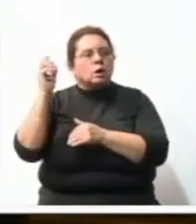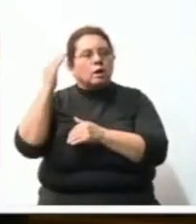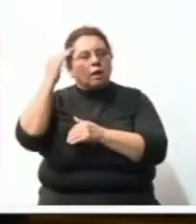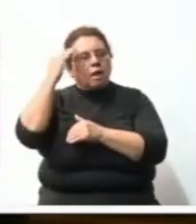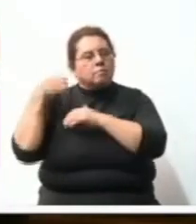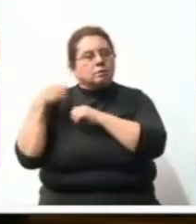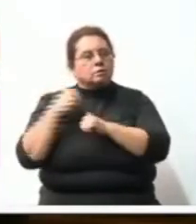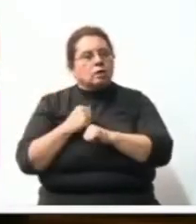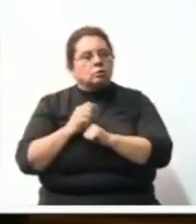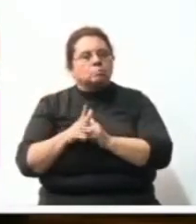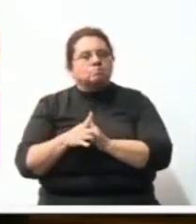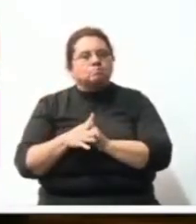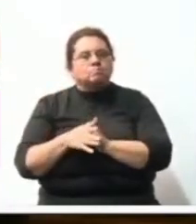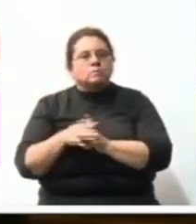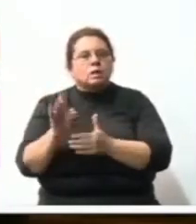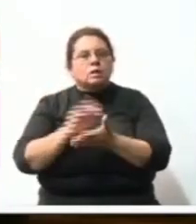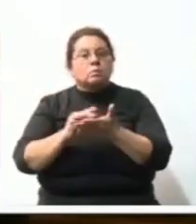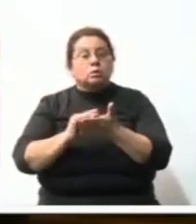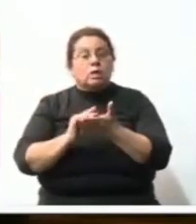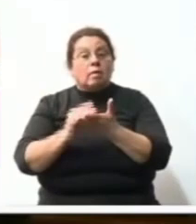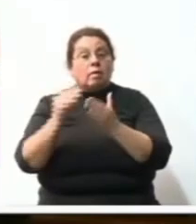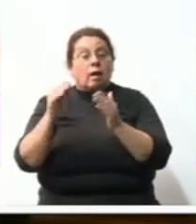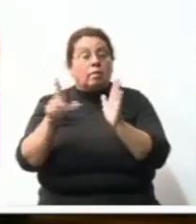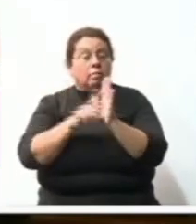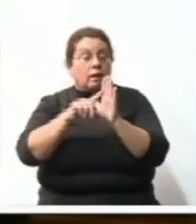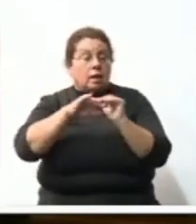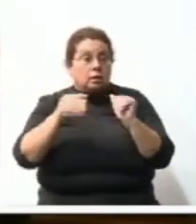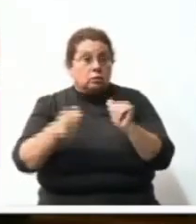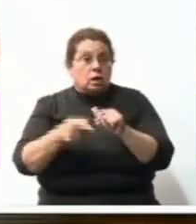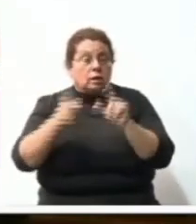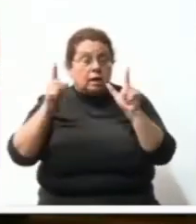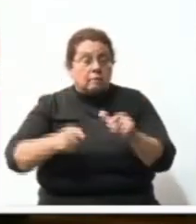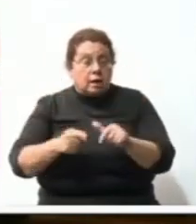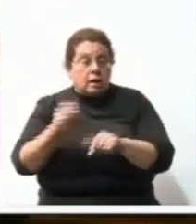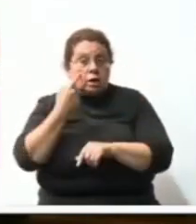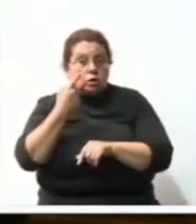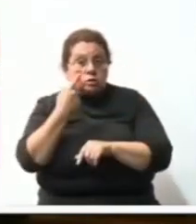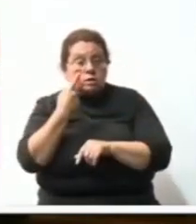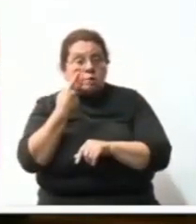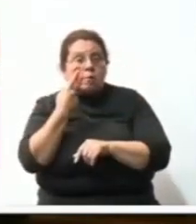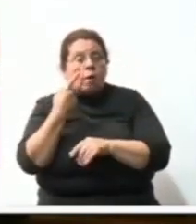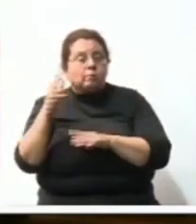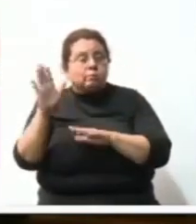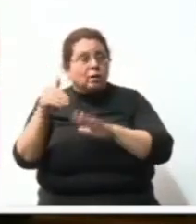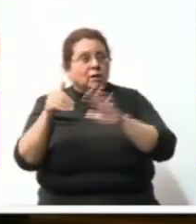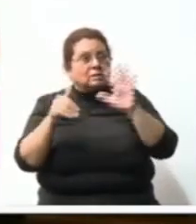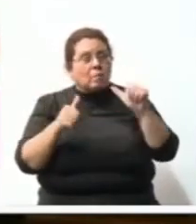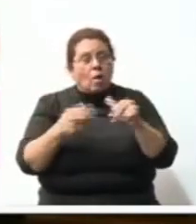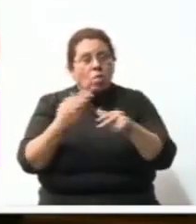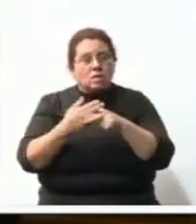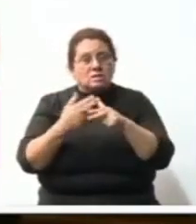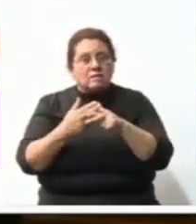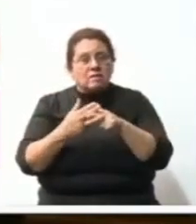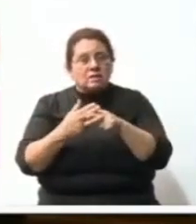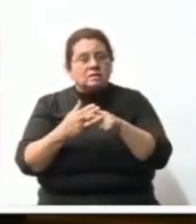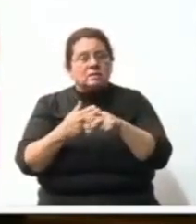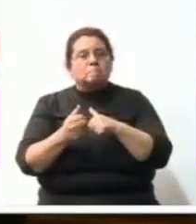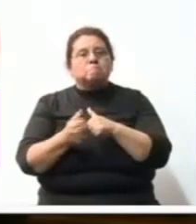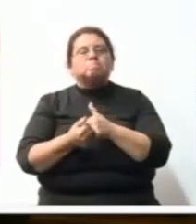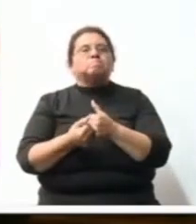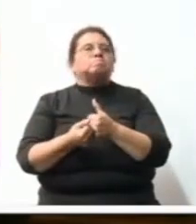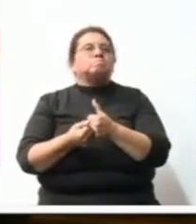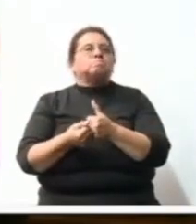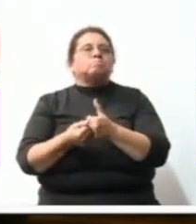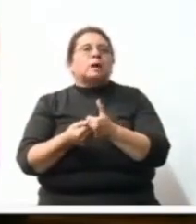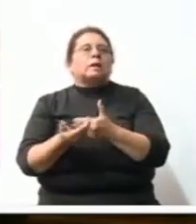de la casa digo también que fue convocante de este evento o de parte de esas colectoras digo que